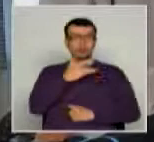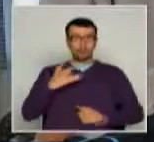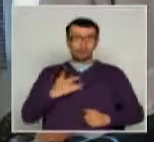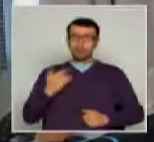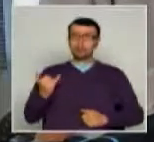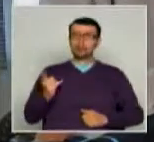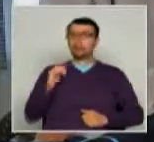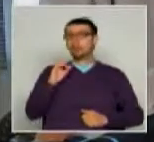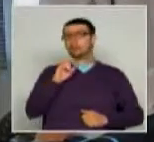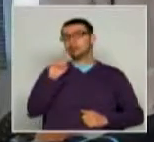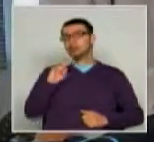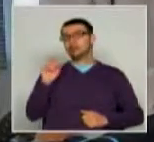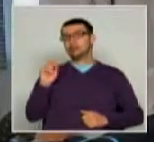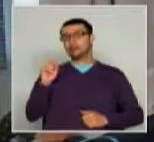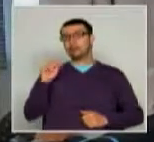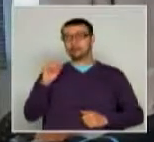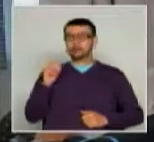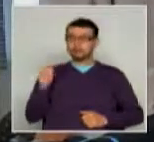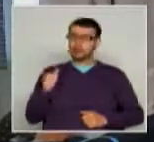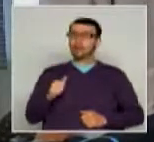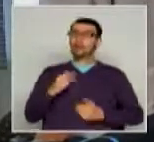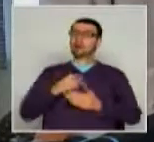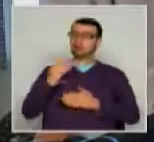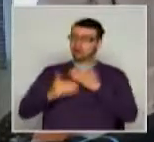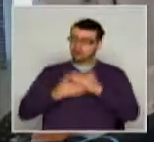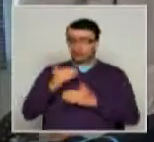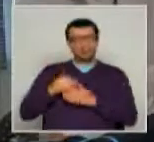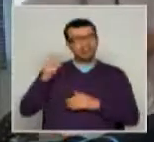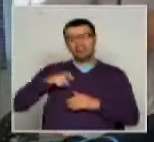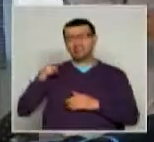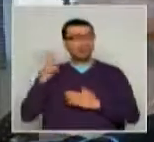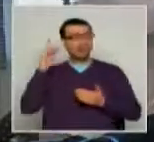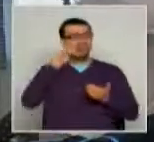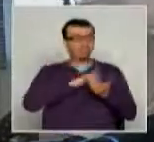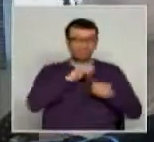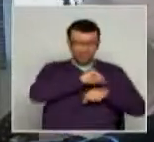en el proceso con esas hernias discales y así no tener que recurrir a la cirugía.